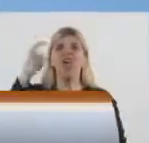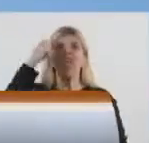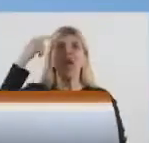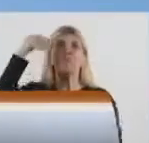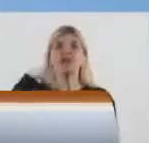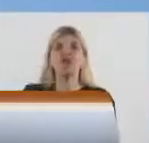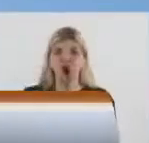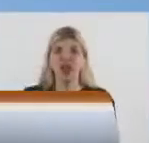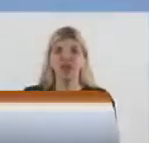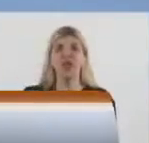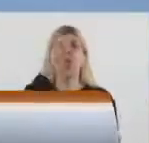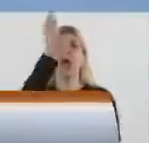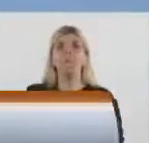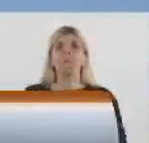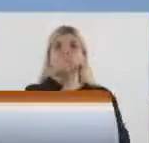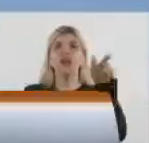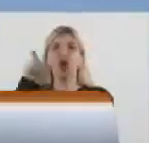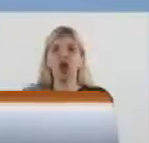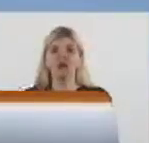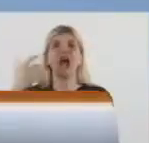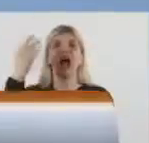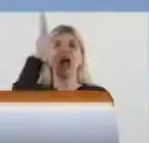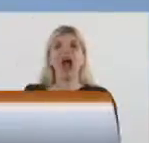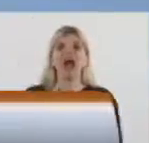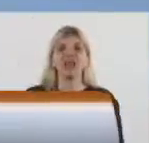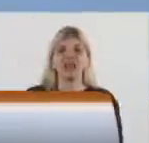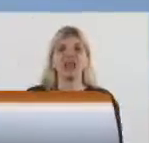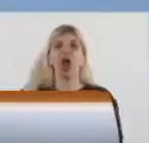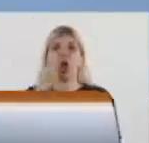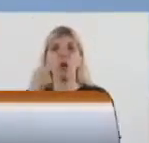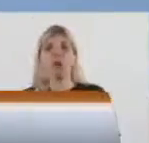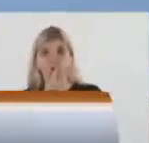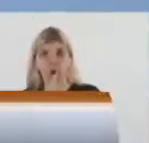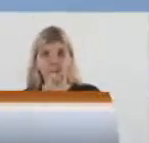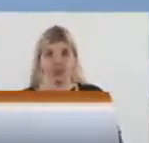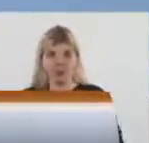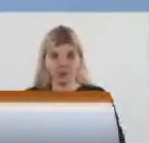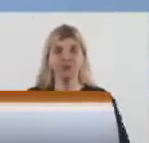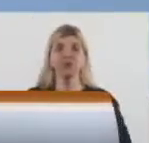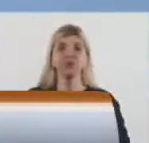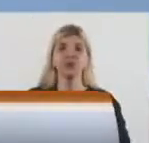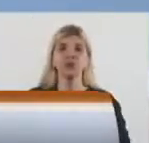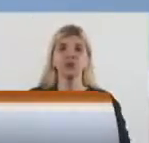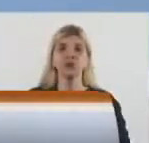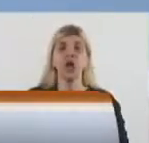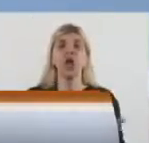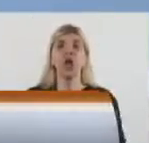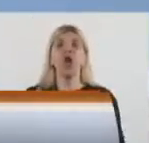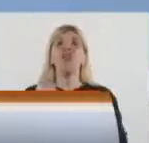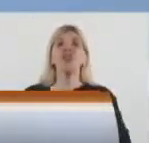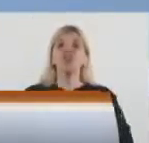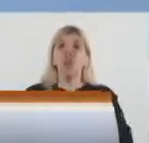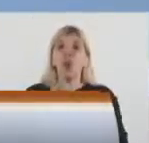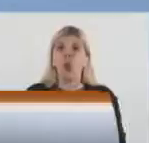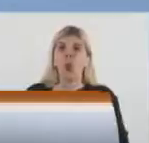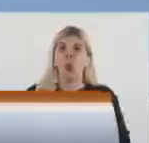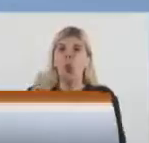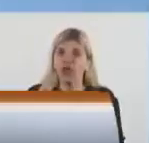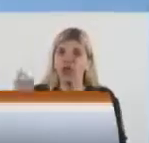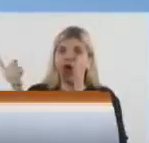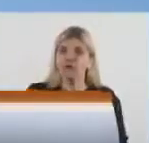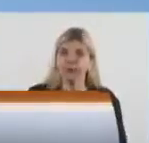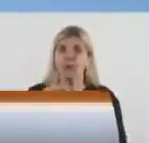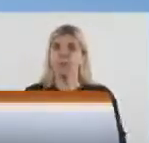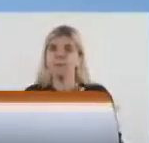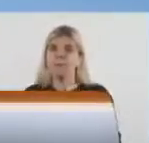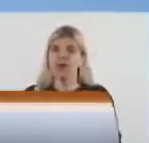argentinas en los tiempos de entrega se estiman que vamos a tener una primera remesa de